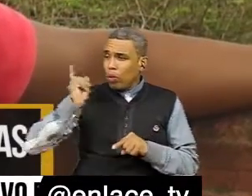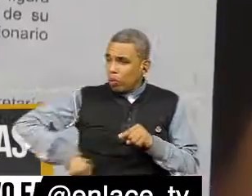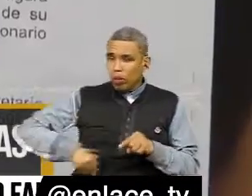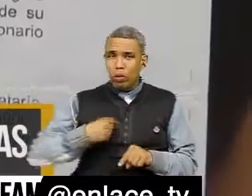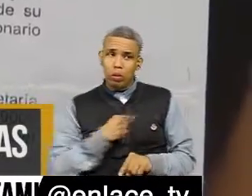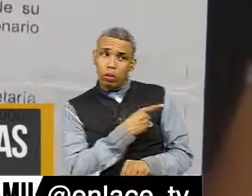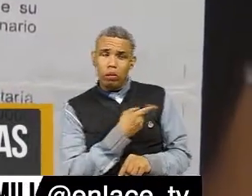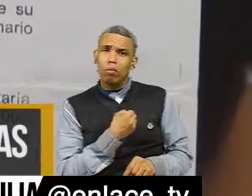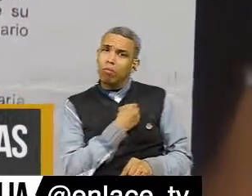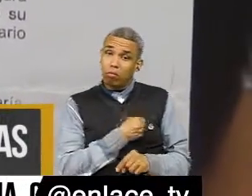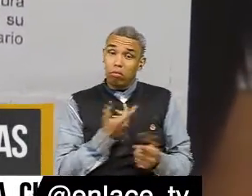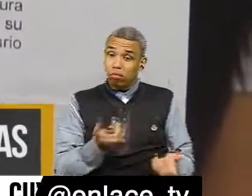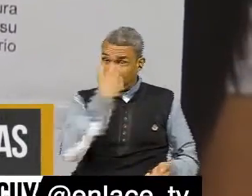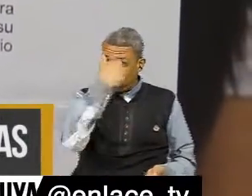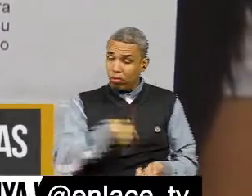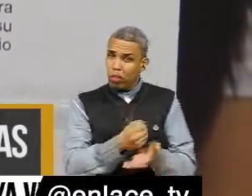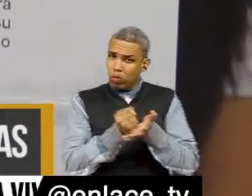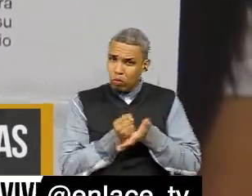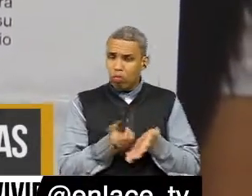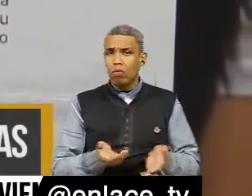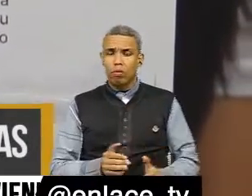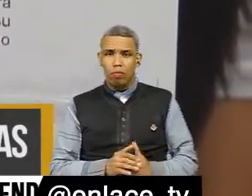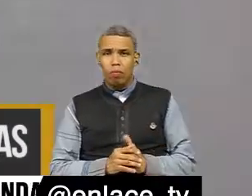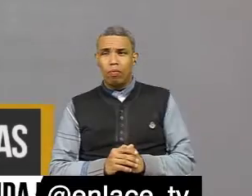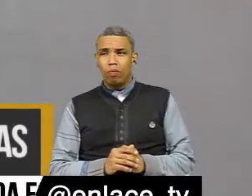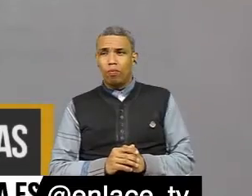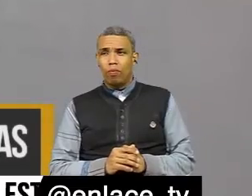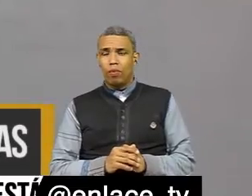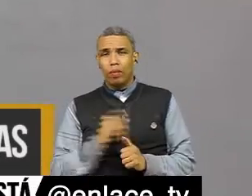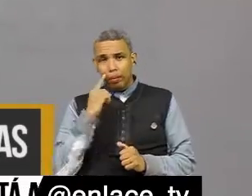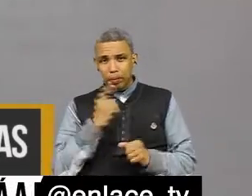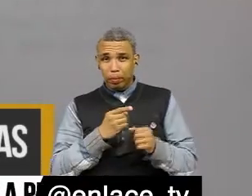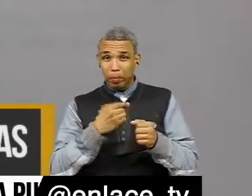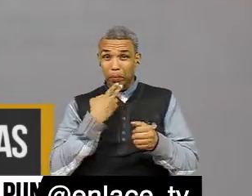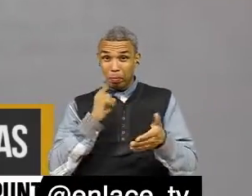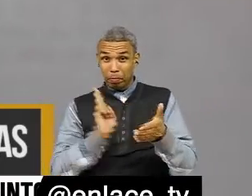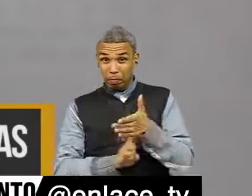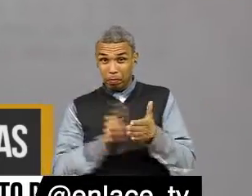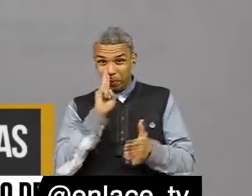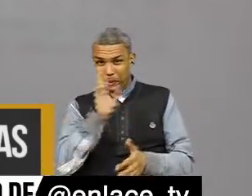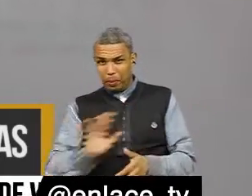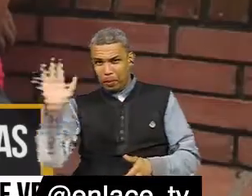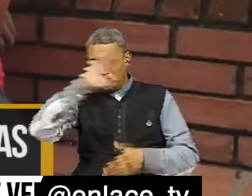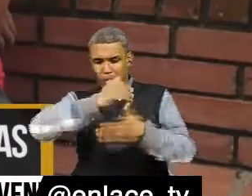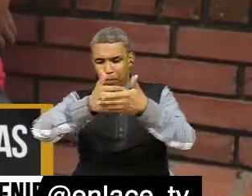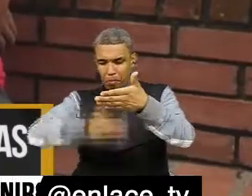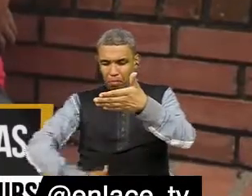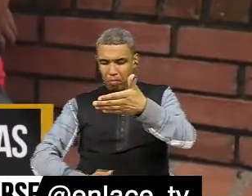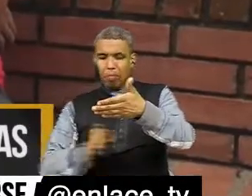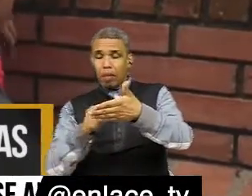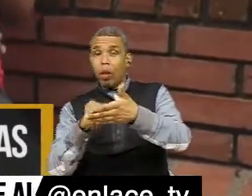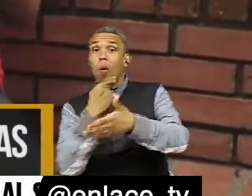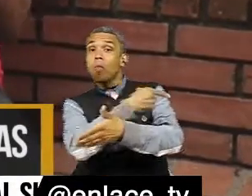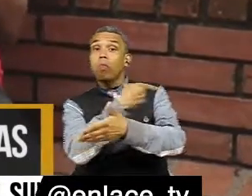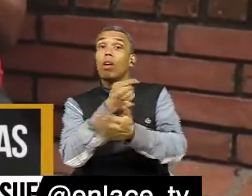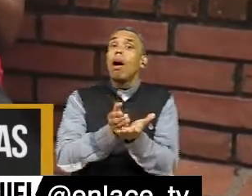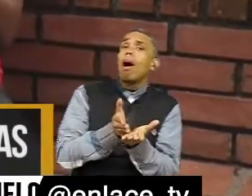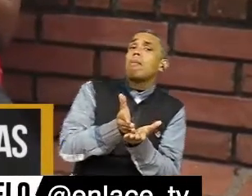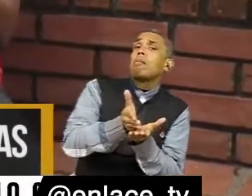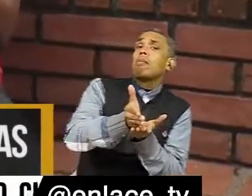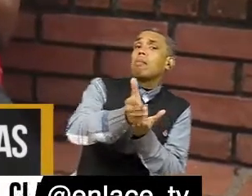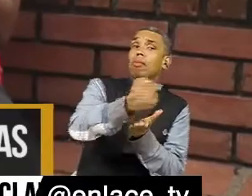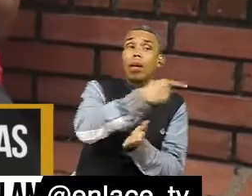ya. De acuerdo con este documento expedido por la Oficina de Talento Humano de la Policía Nacional, el patrullero sigue activo y según el afectado no le ha